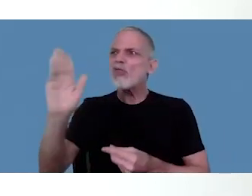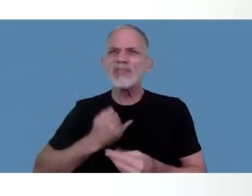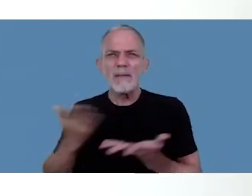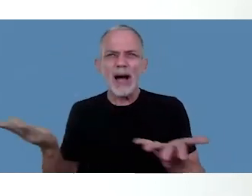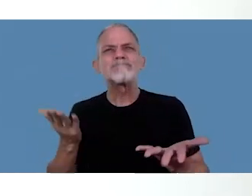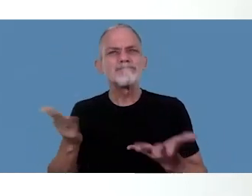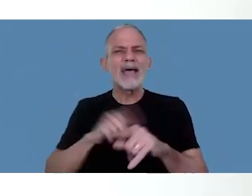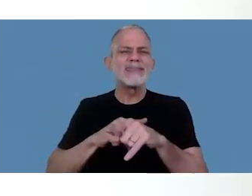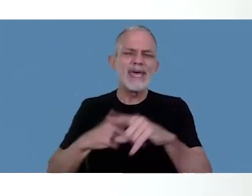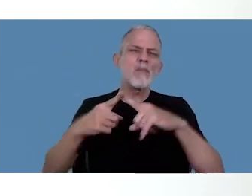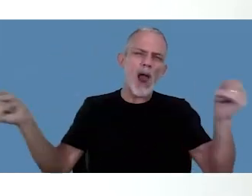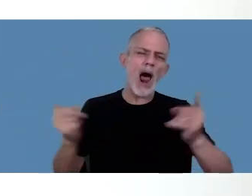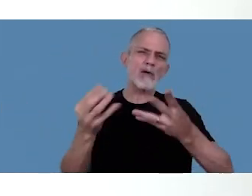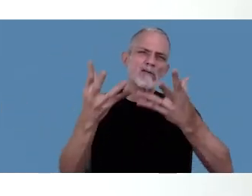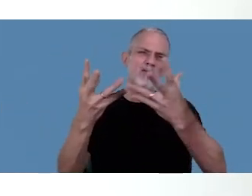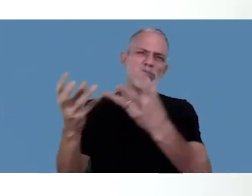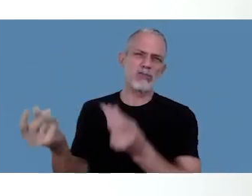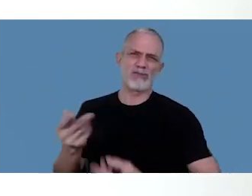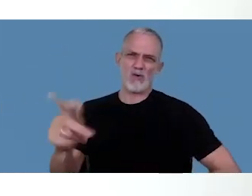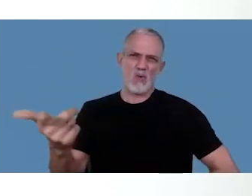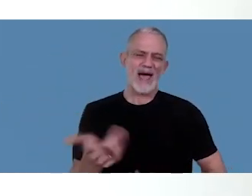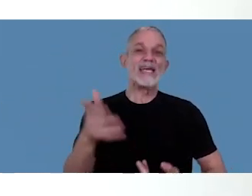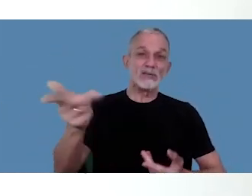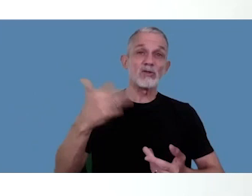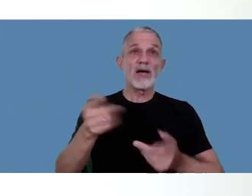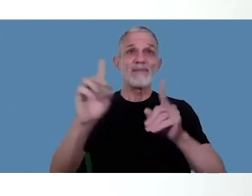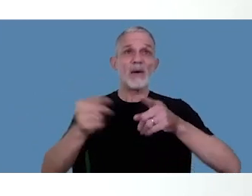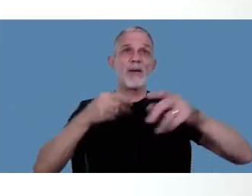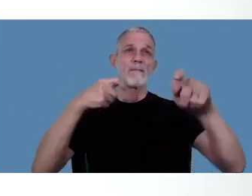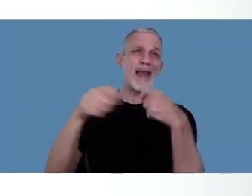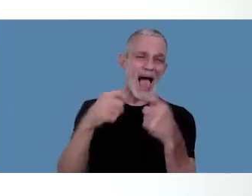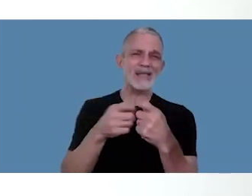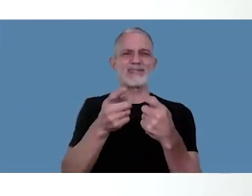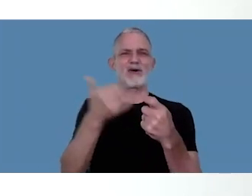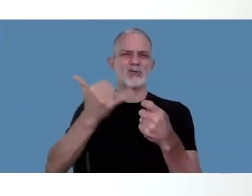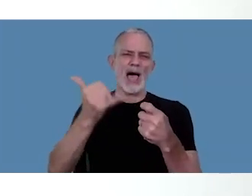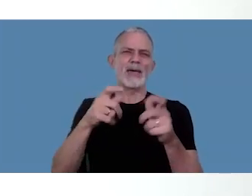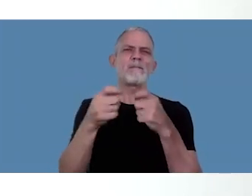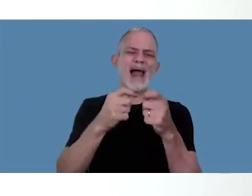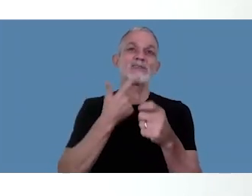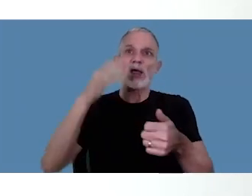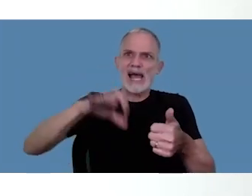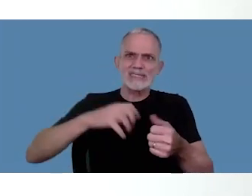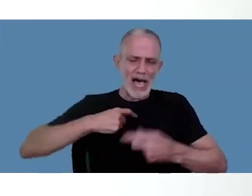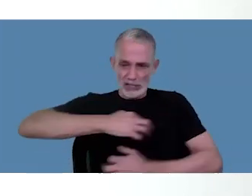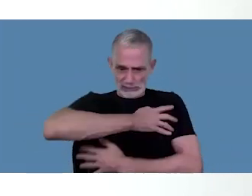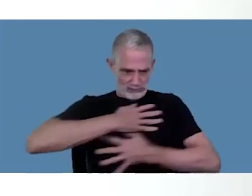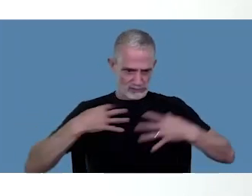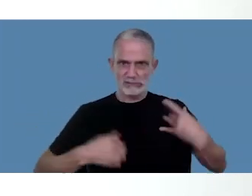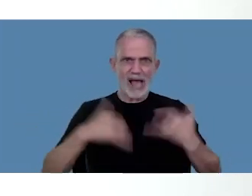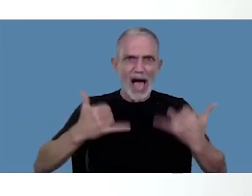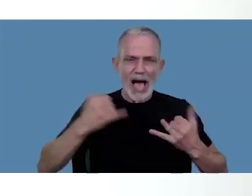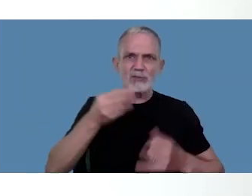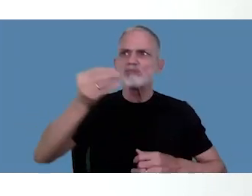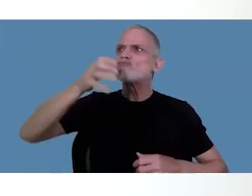y de lo que hablaban también, los microplásticos. Tenemos microplásticos en sangre, microplásticos, ingerimos